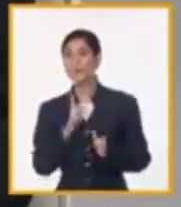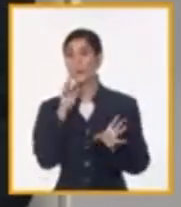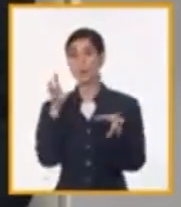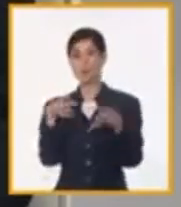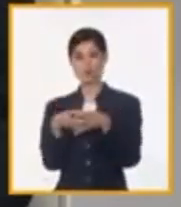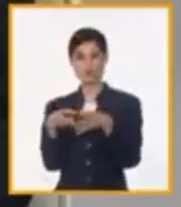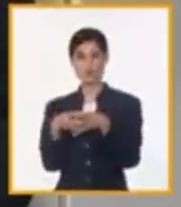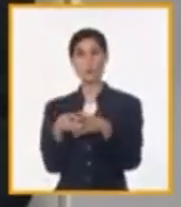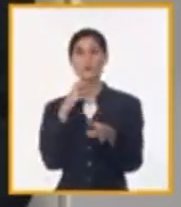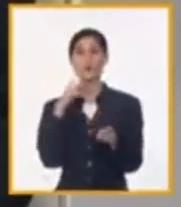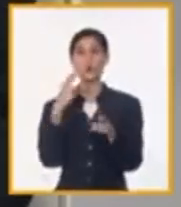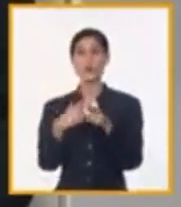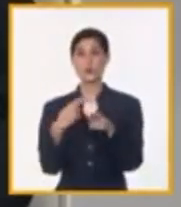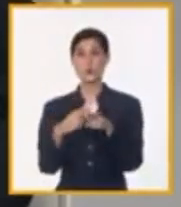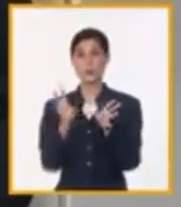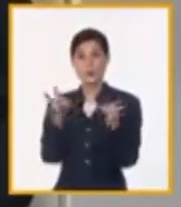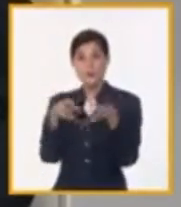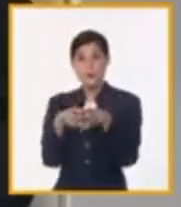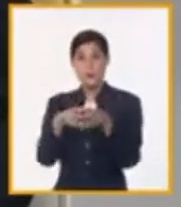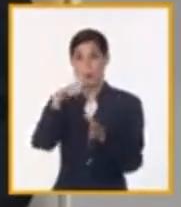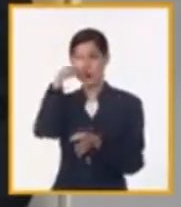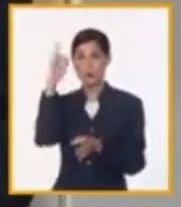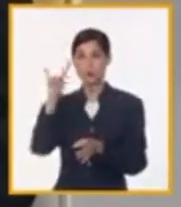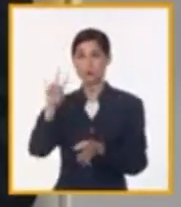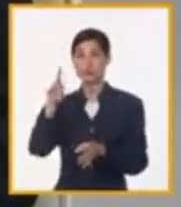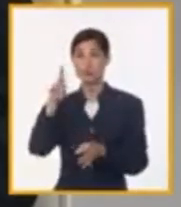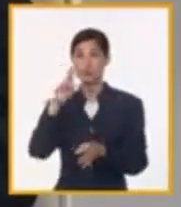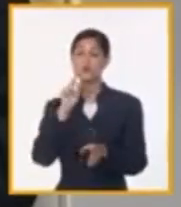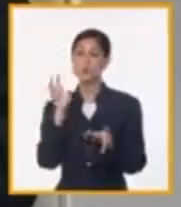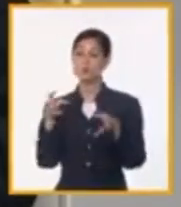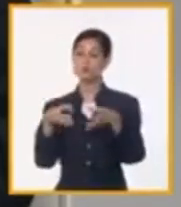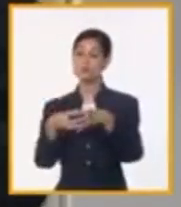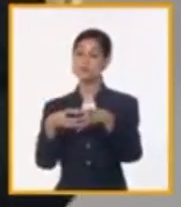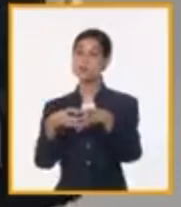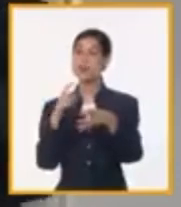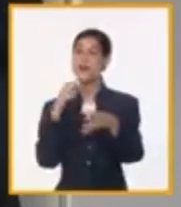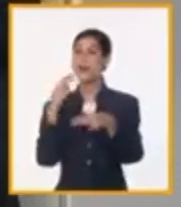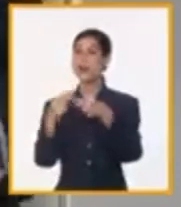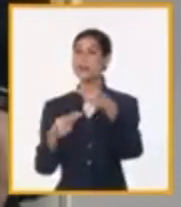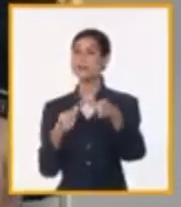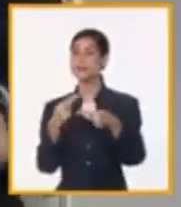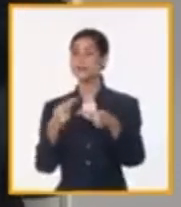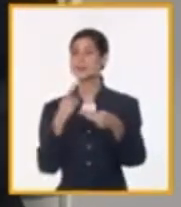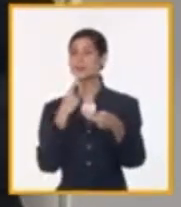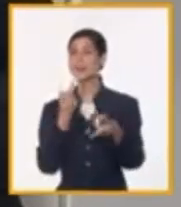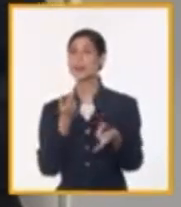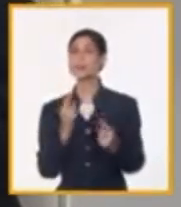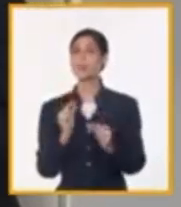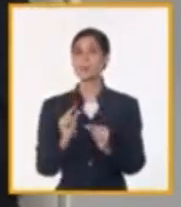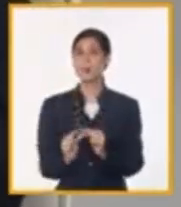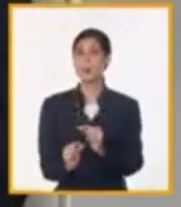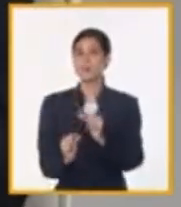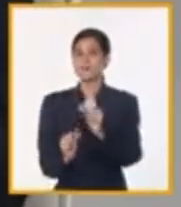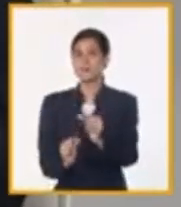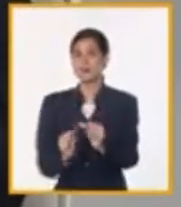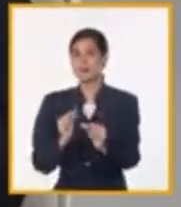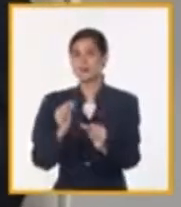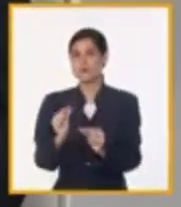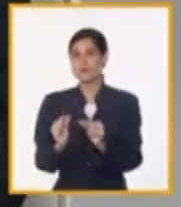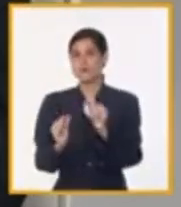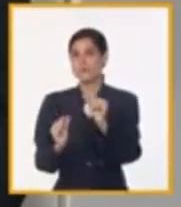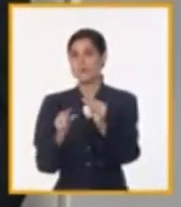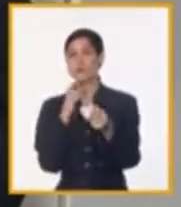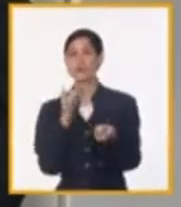Richardson ha sido muy activa muy activa ha sido ella ha ido tocando no los diferentes